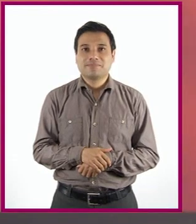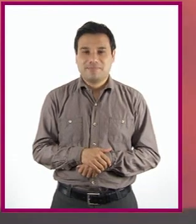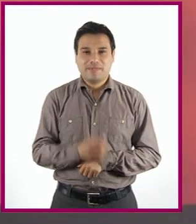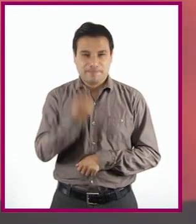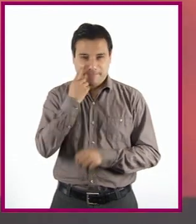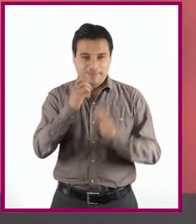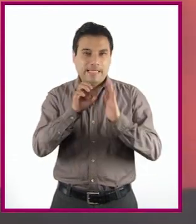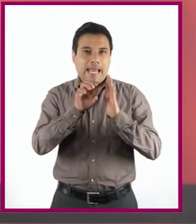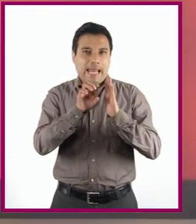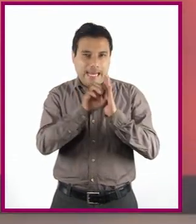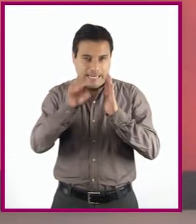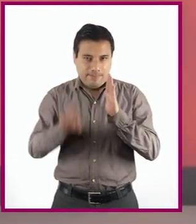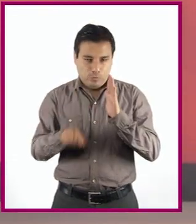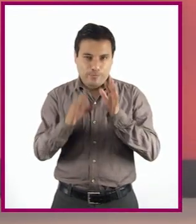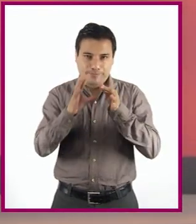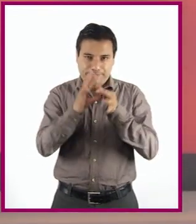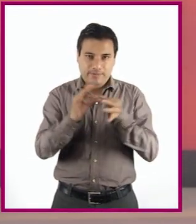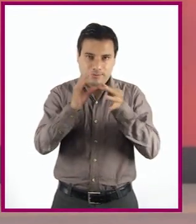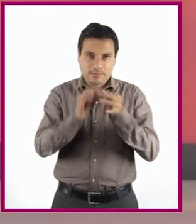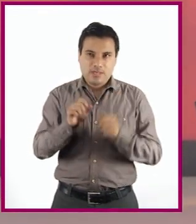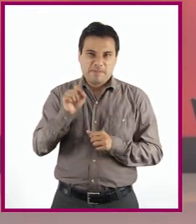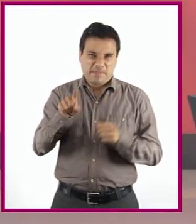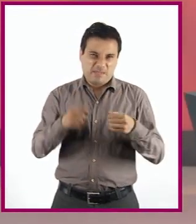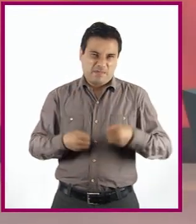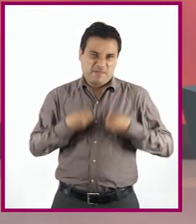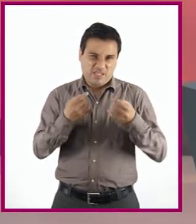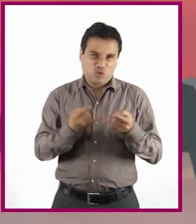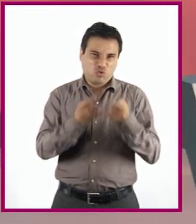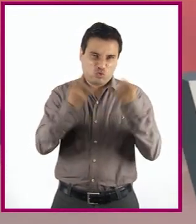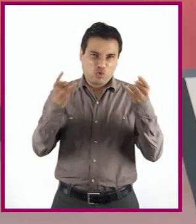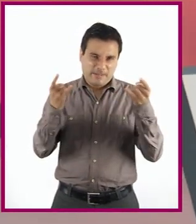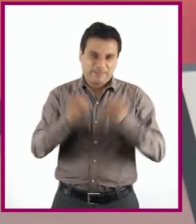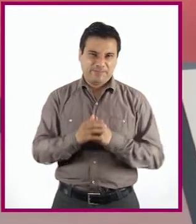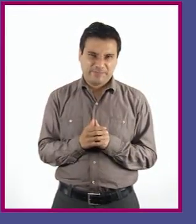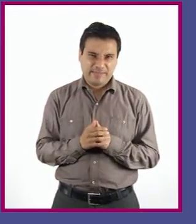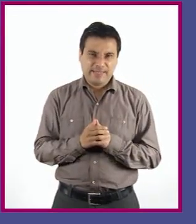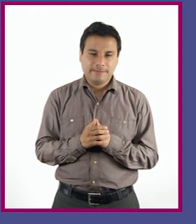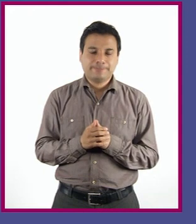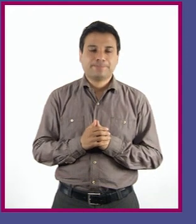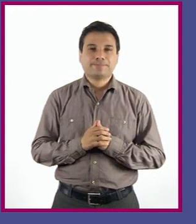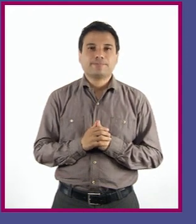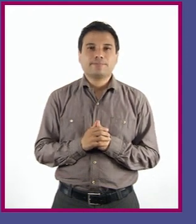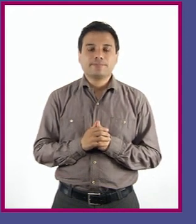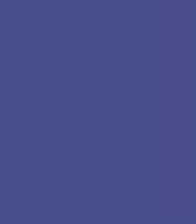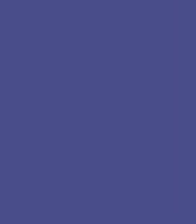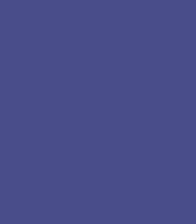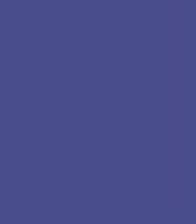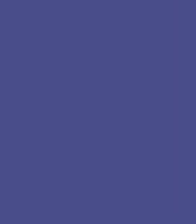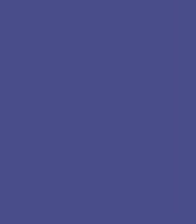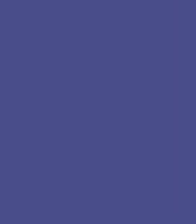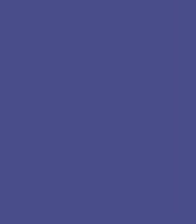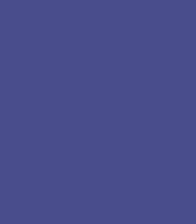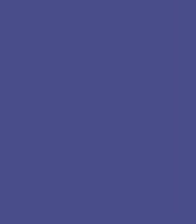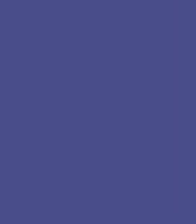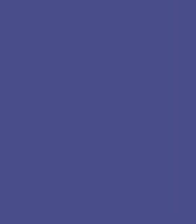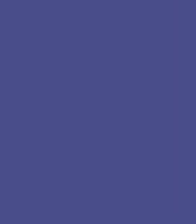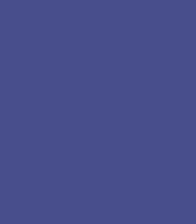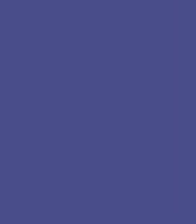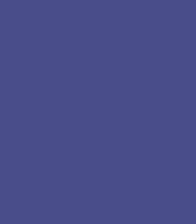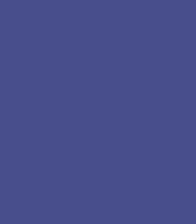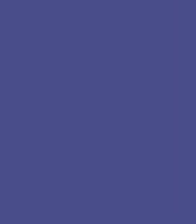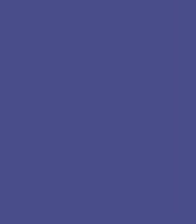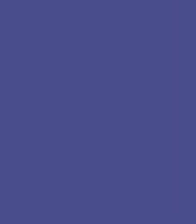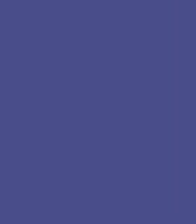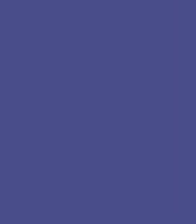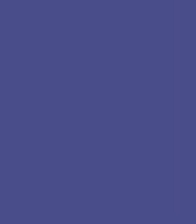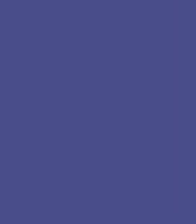ejemplo en un fragmento tomado de la autobiografía de Stephen Hawking. Recuerdo esperar con ilusión su llegada para poder